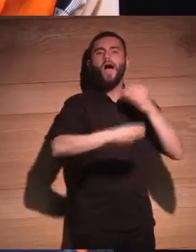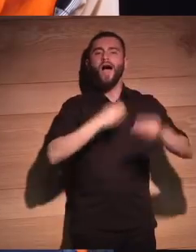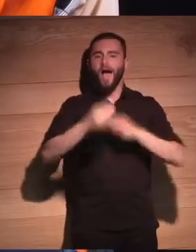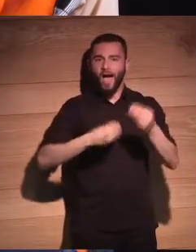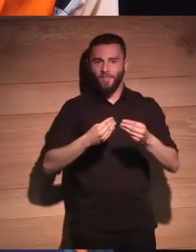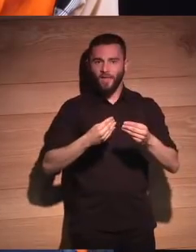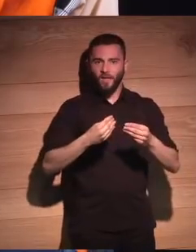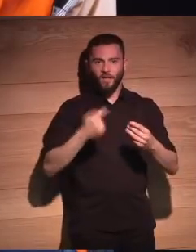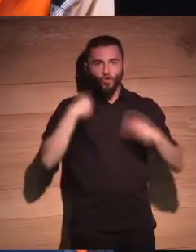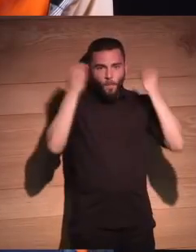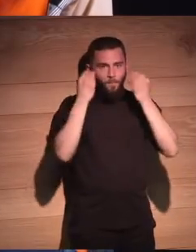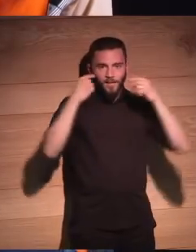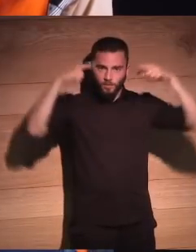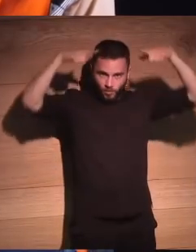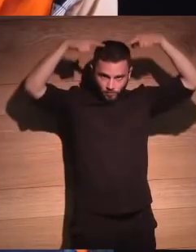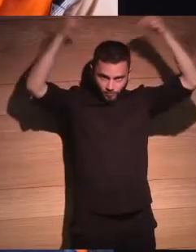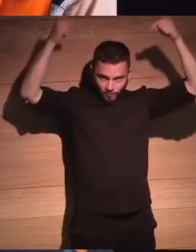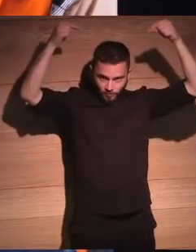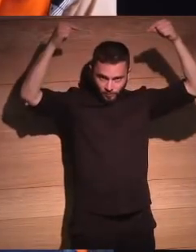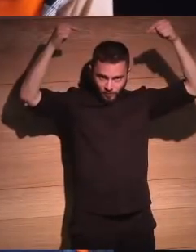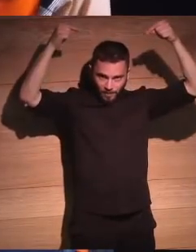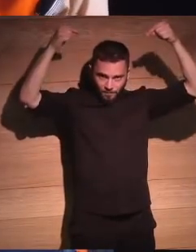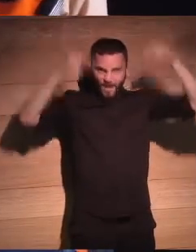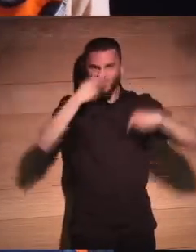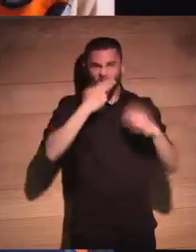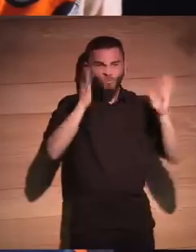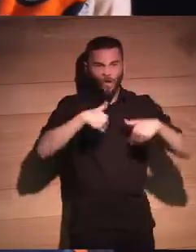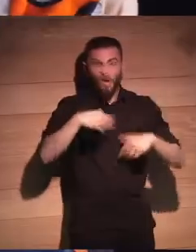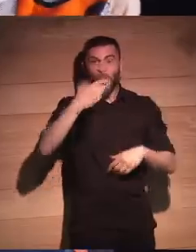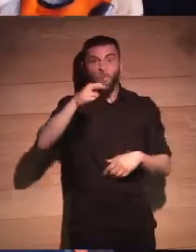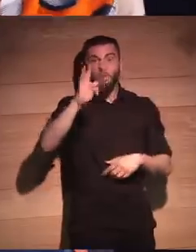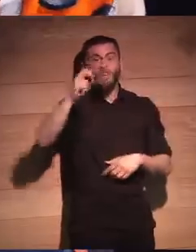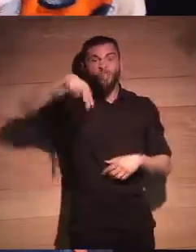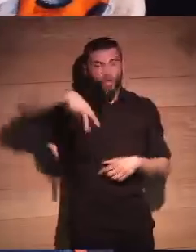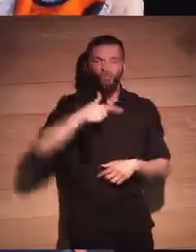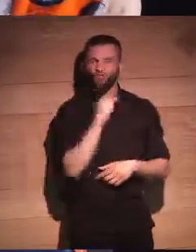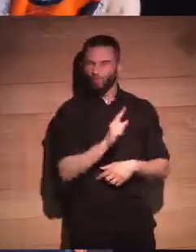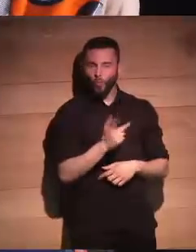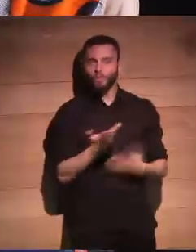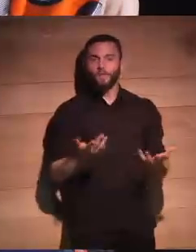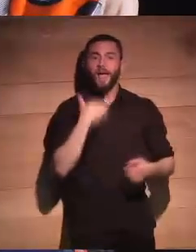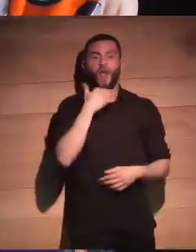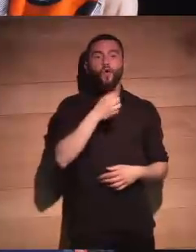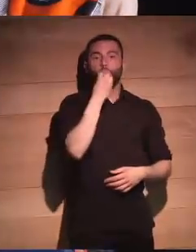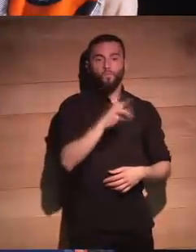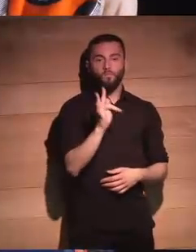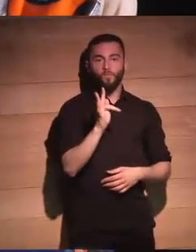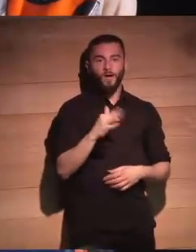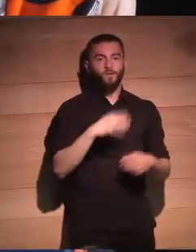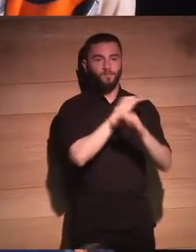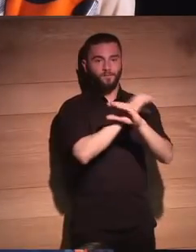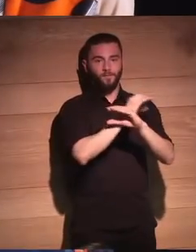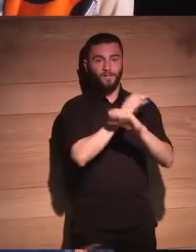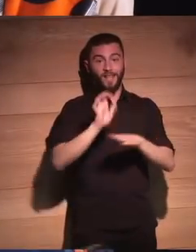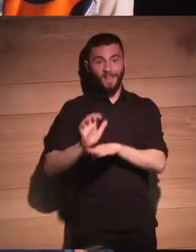Batman no le interesa nada. ¿Y qué le interesaba de Le interesa Batman, del proyecto? algo a que es Barton? muy bueno en Batman, tanto en los tebeos como en los cine,